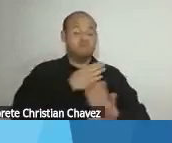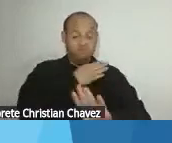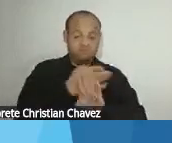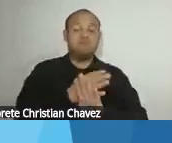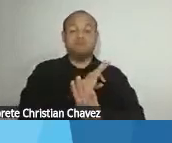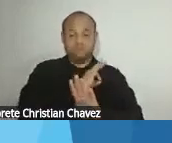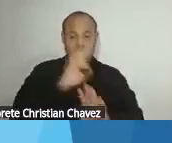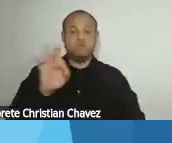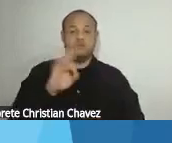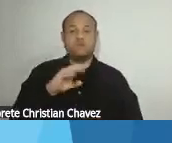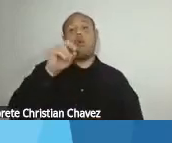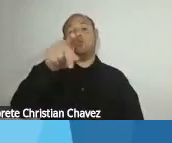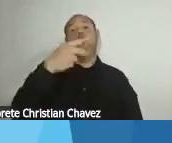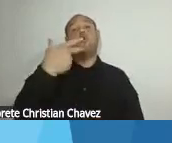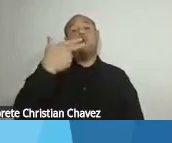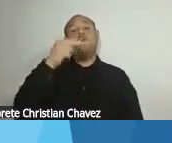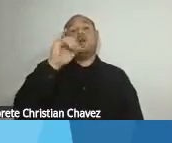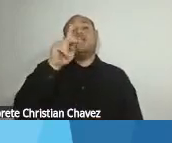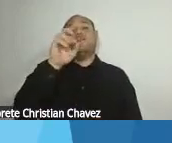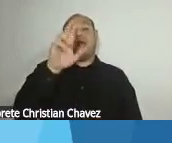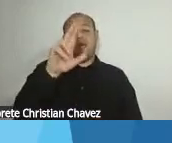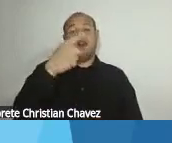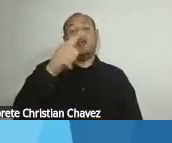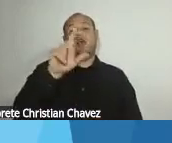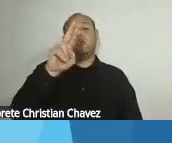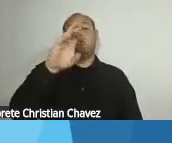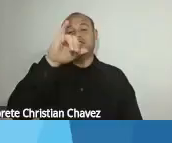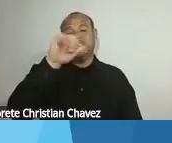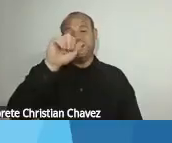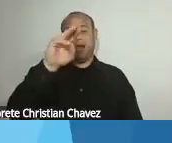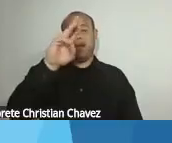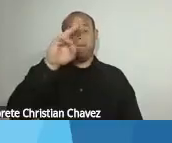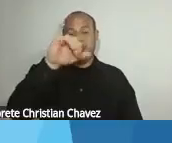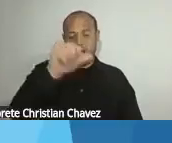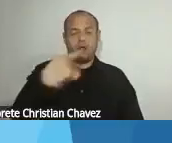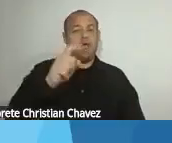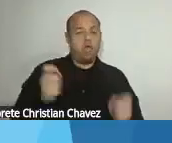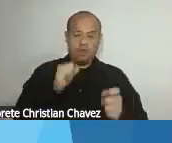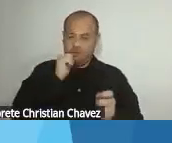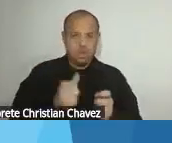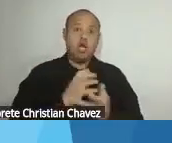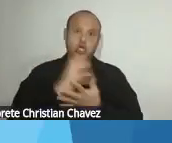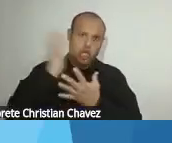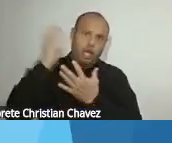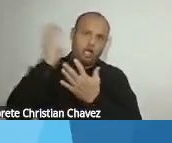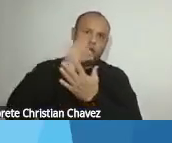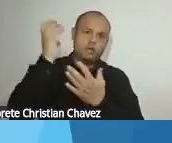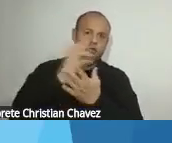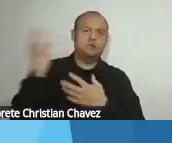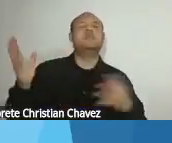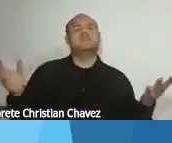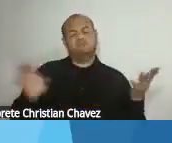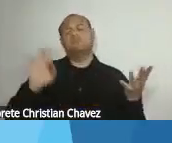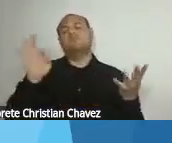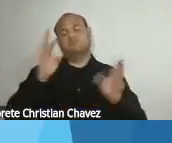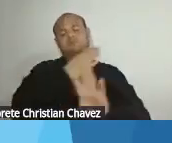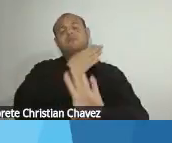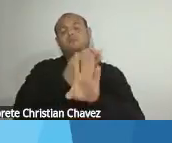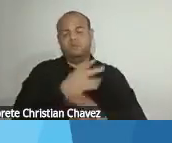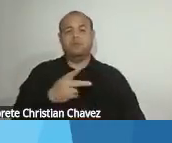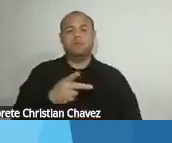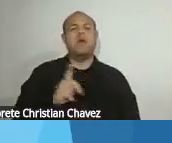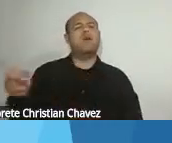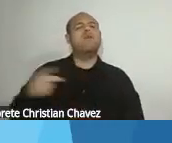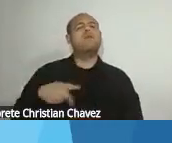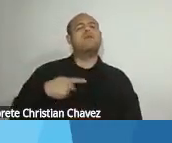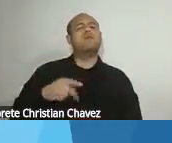hiperglucemias crónicas, si la persona está descontrolada por mucho tiempo, pues se aumenta la probabilidad. Pero una persona que vive con diabetes